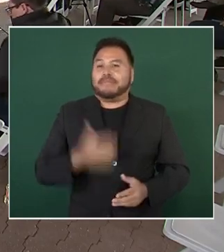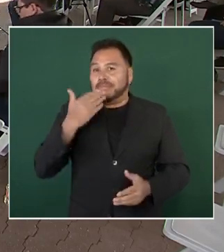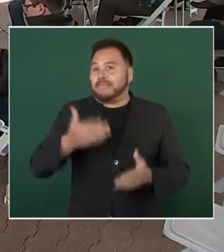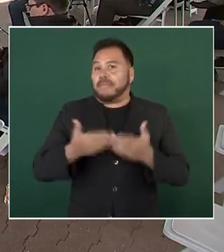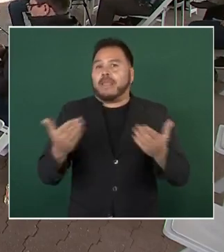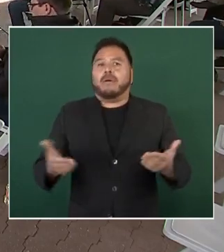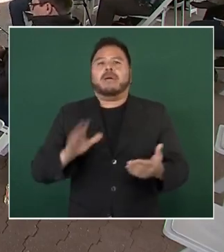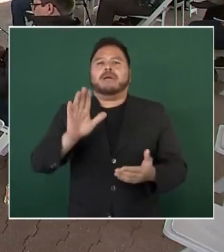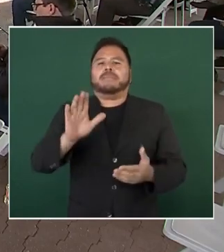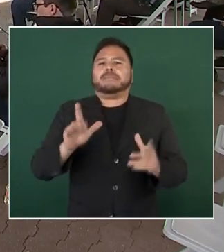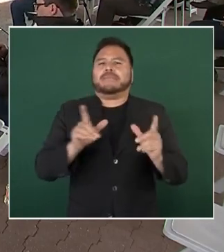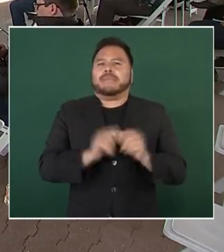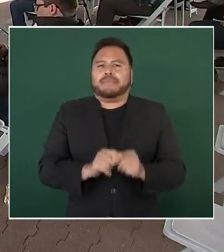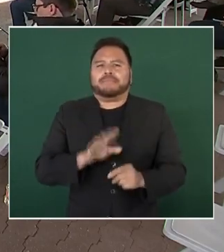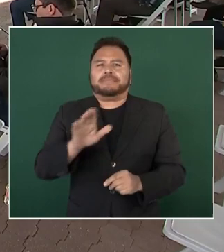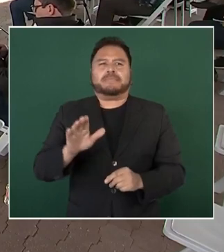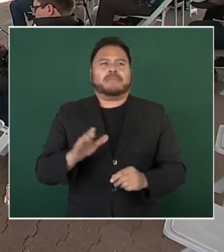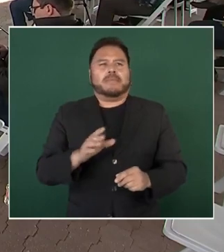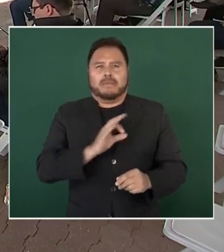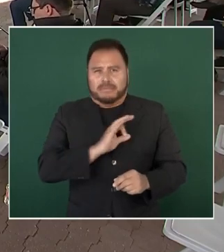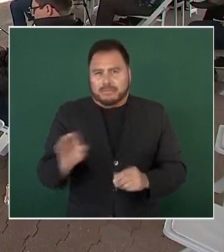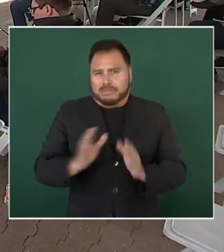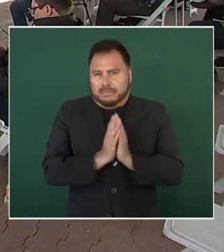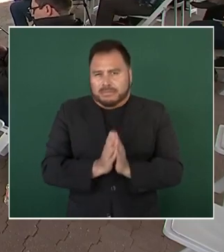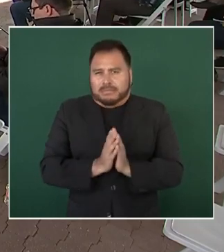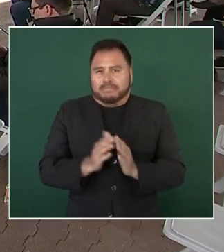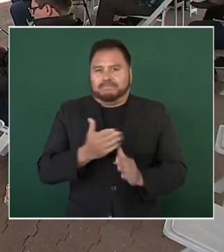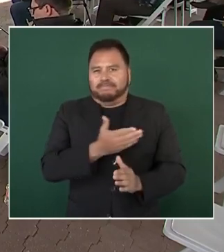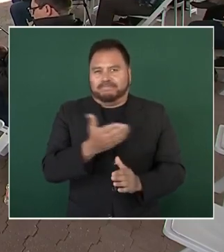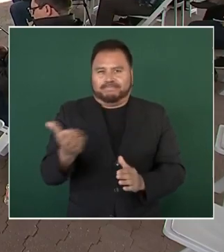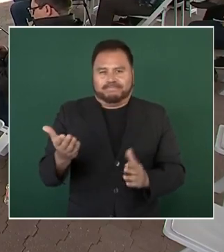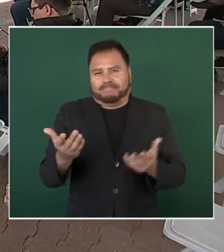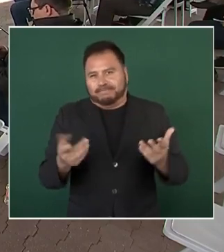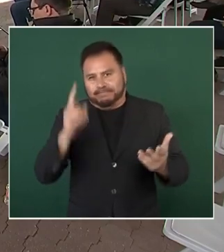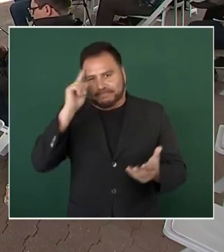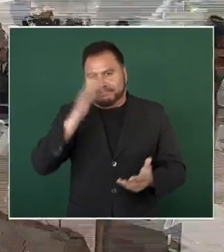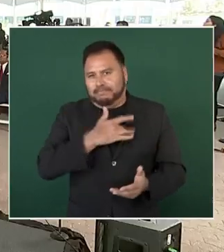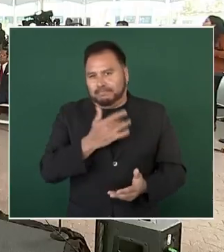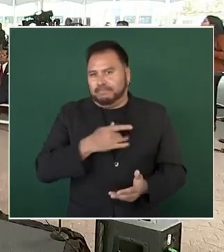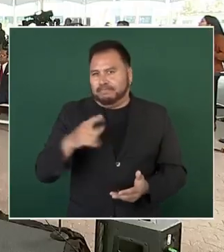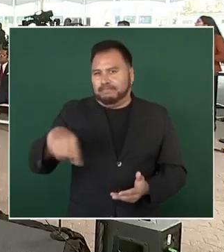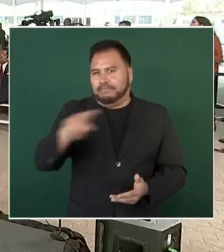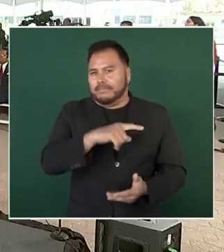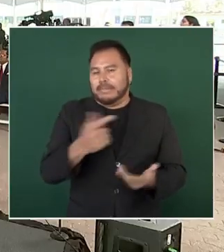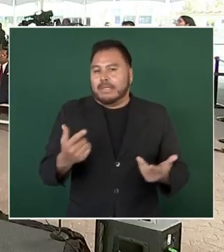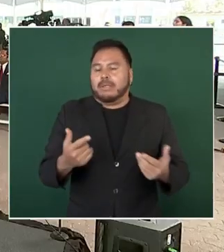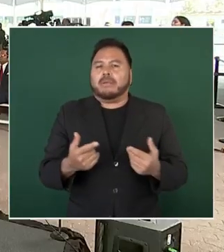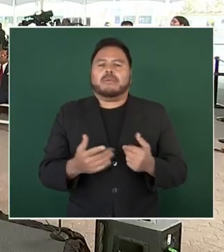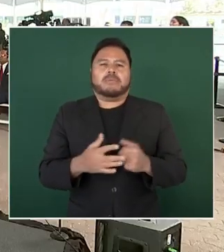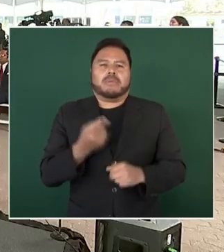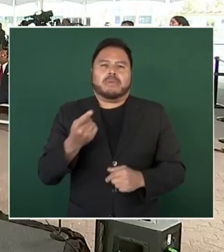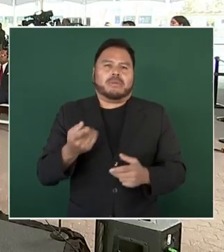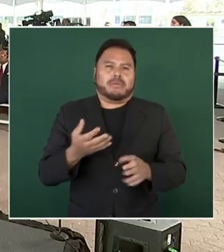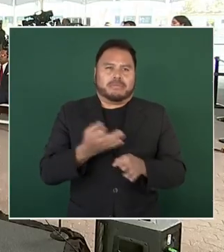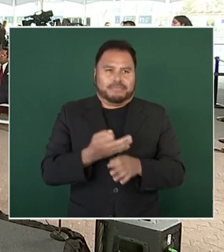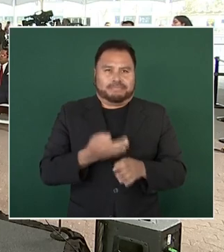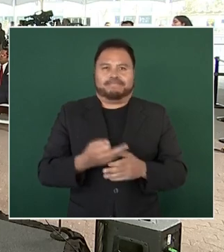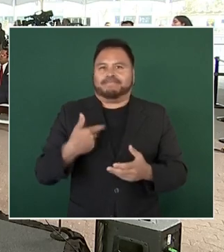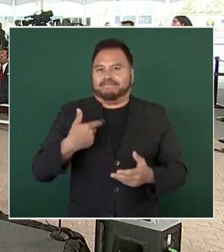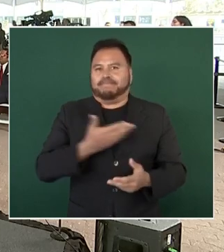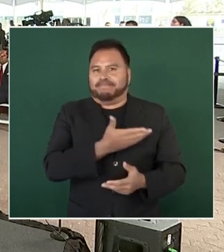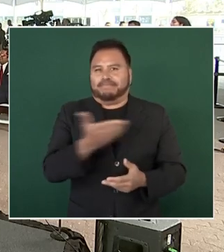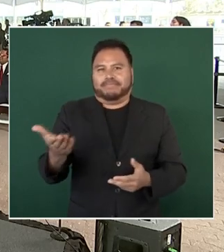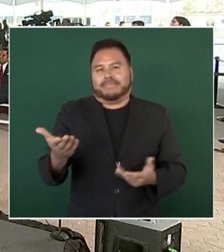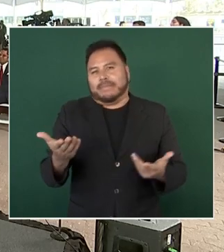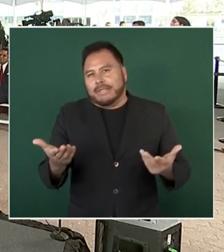nada más, si les parece, porque lo estamos haciendo todos los